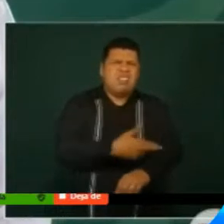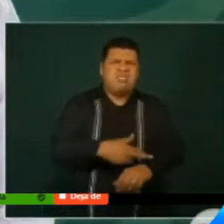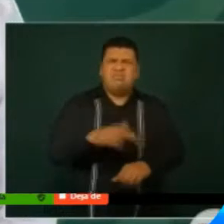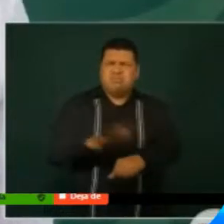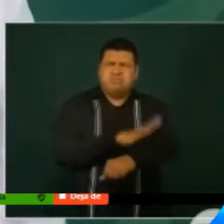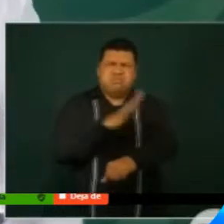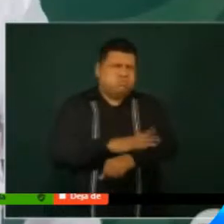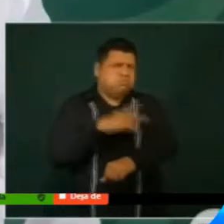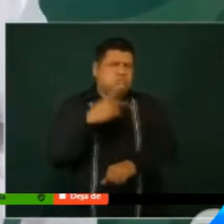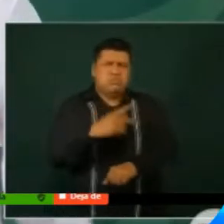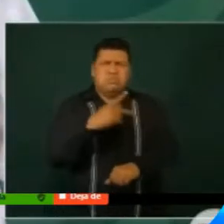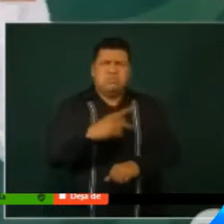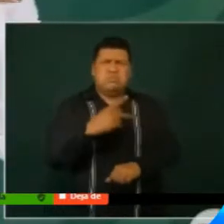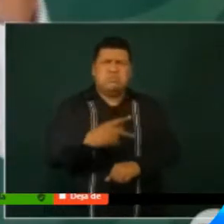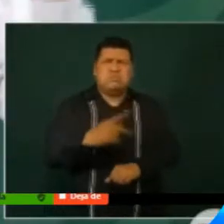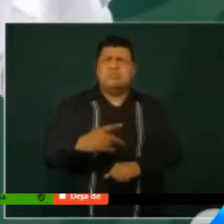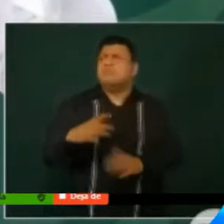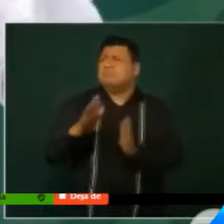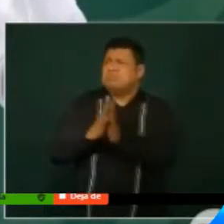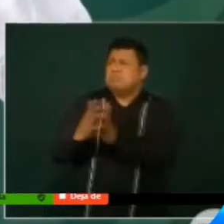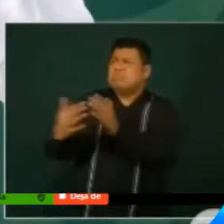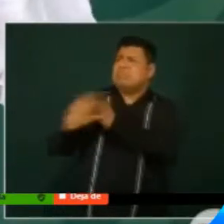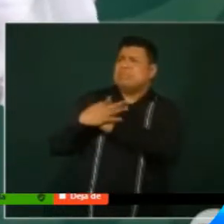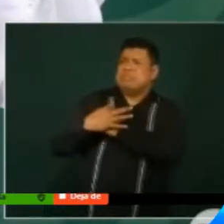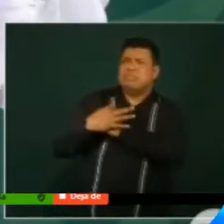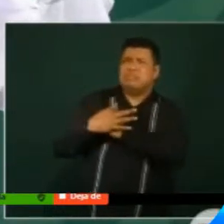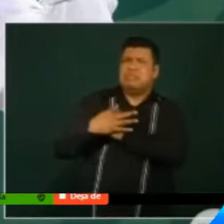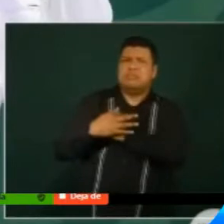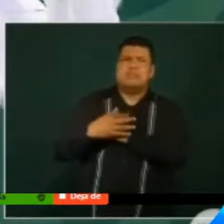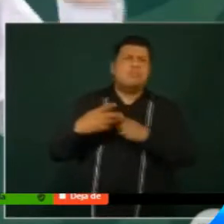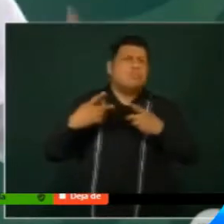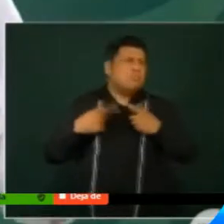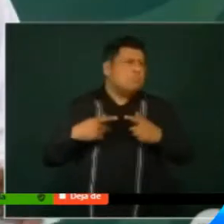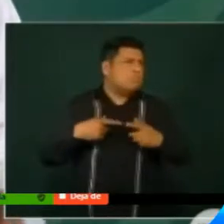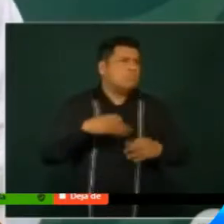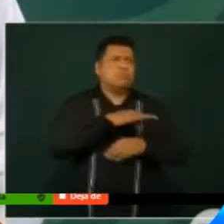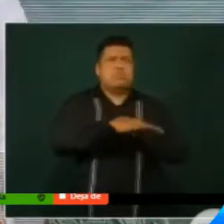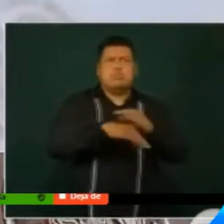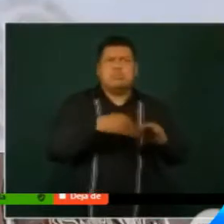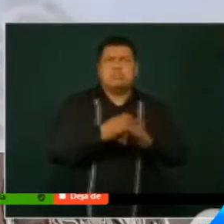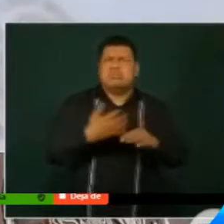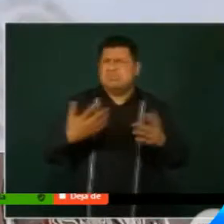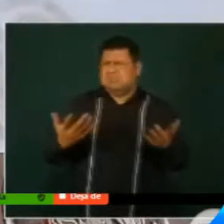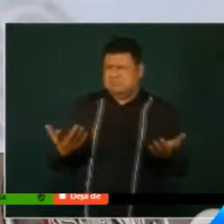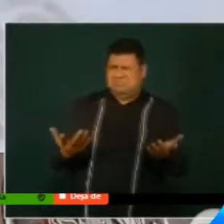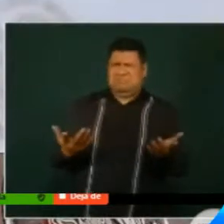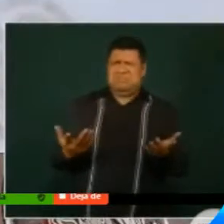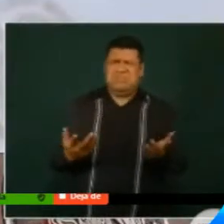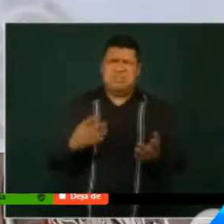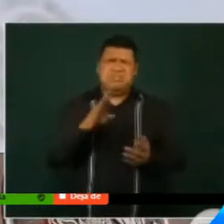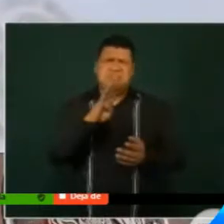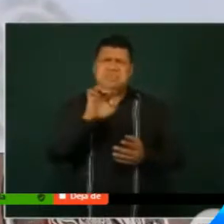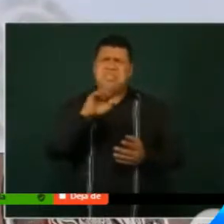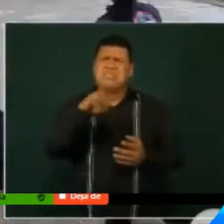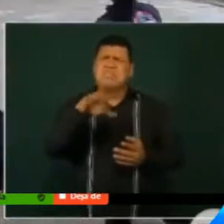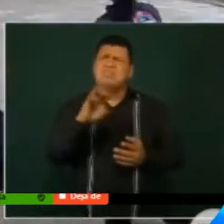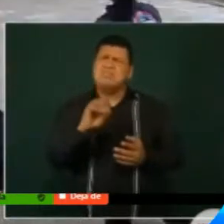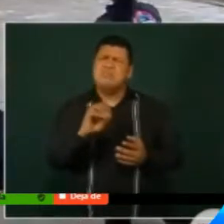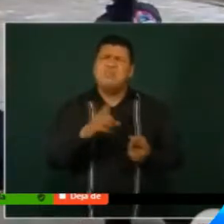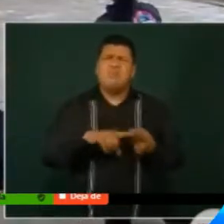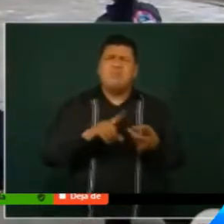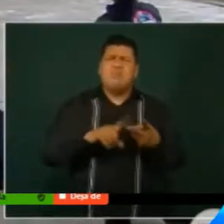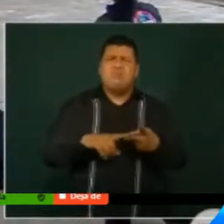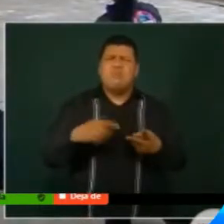Y cualquier ciudadano, creo yo, preguntaría, ¿y qué tiene que ver Bimbo y qué tiene